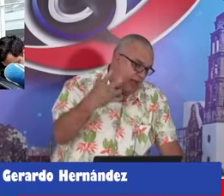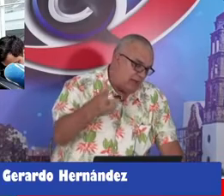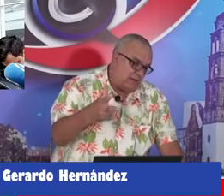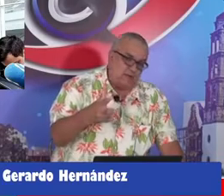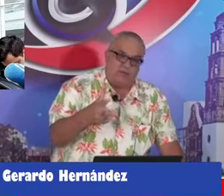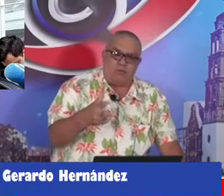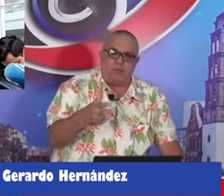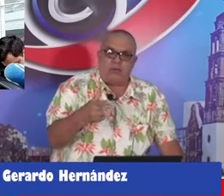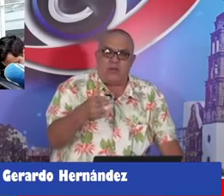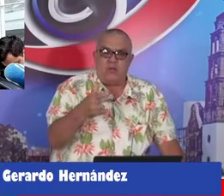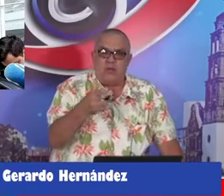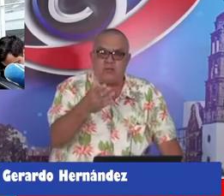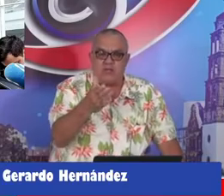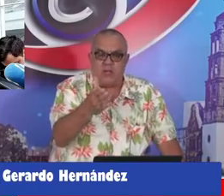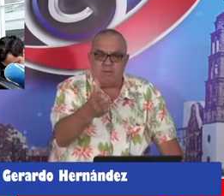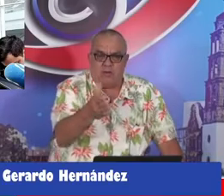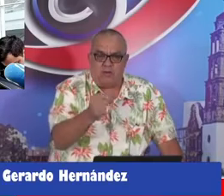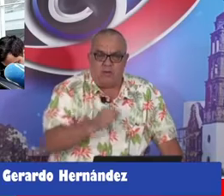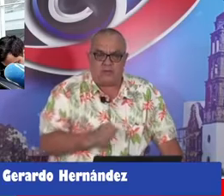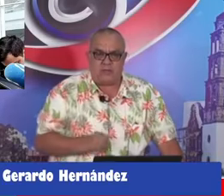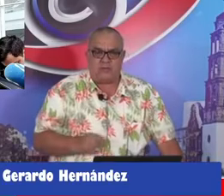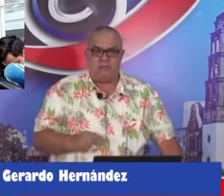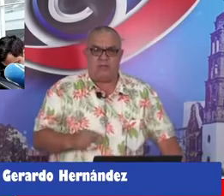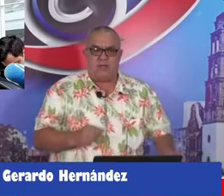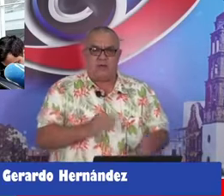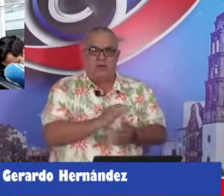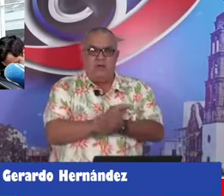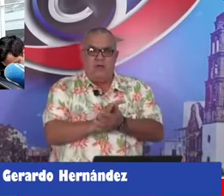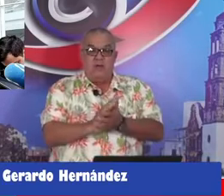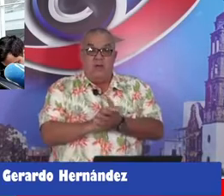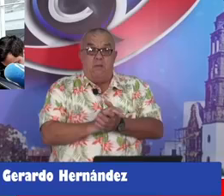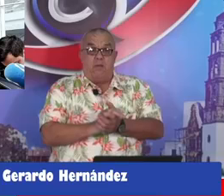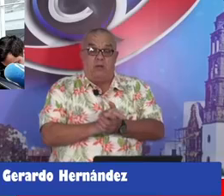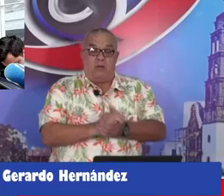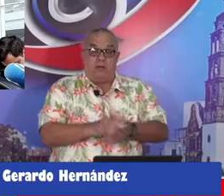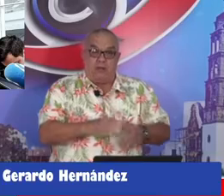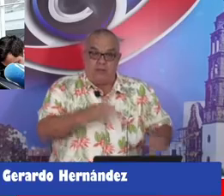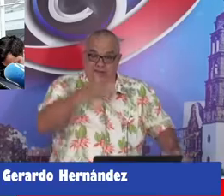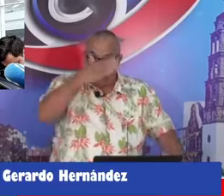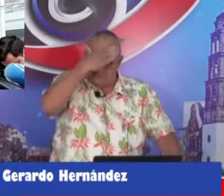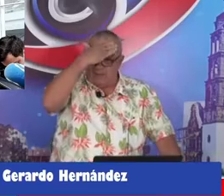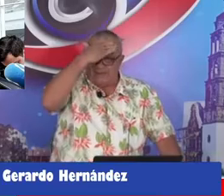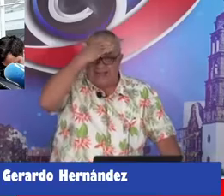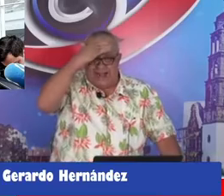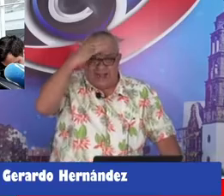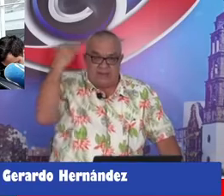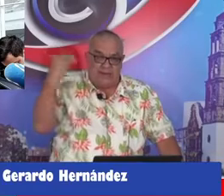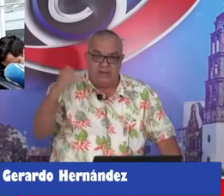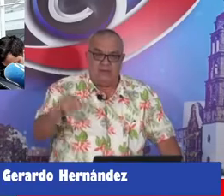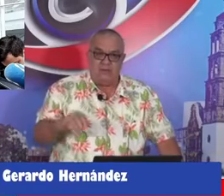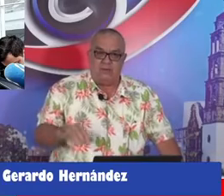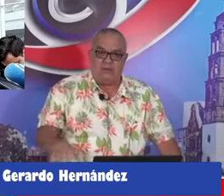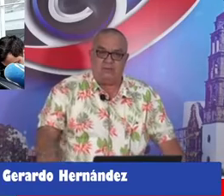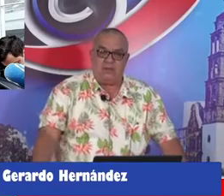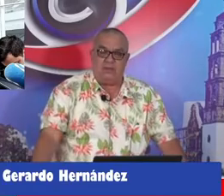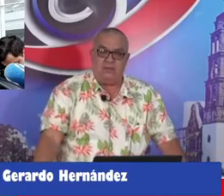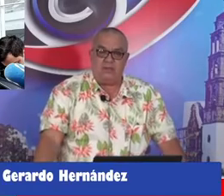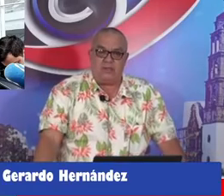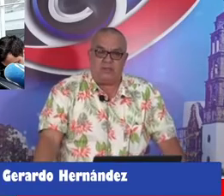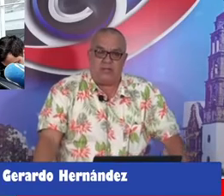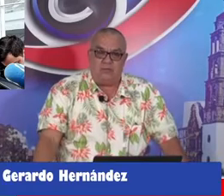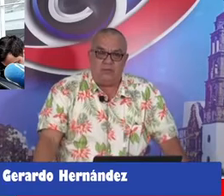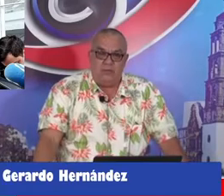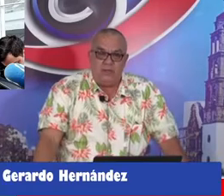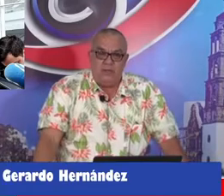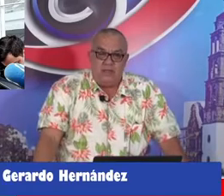finanzas sanas y todo, ¿por qué no le dio un chamba al gobierno del estado? ¿Saben por qué no? Porque el gobernador estaba hasta acá de él. Es lo que me dice el gobierno